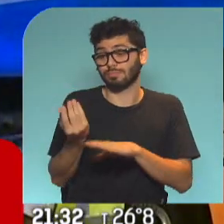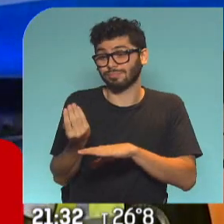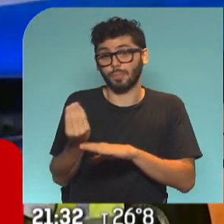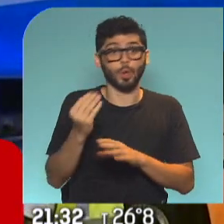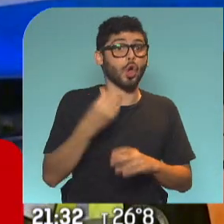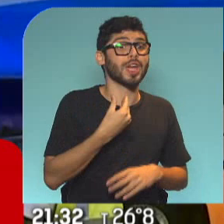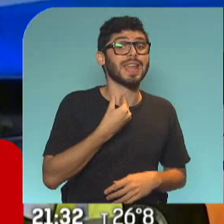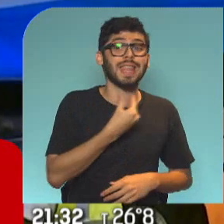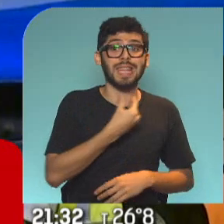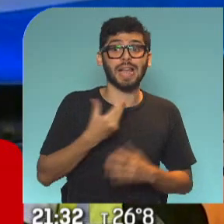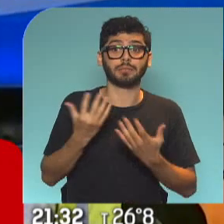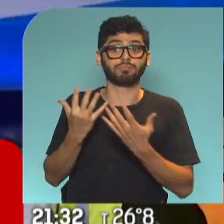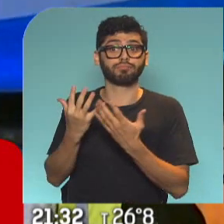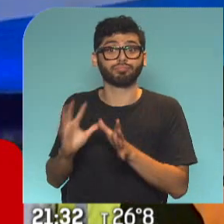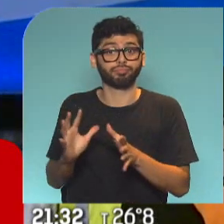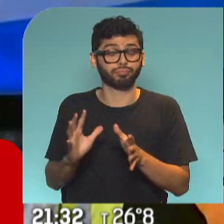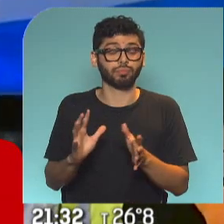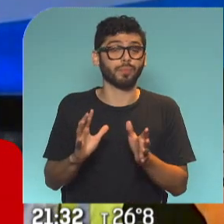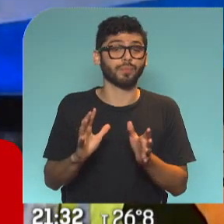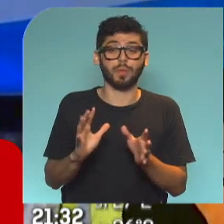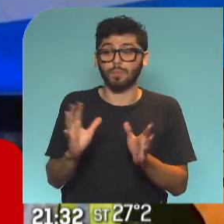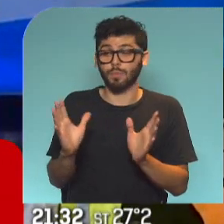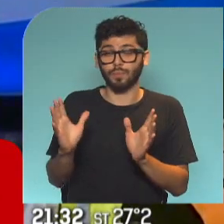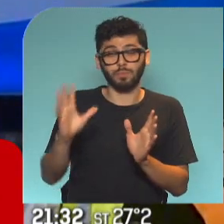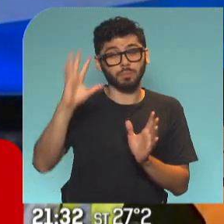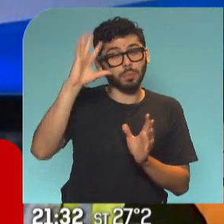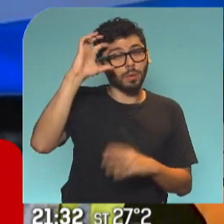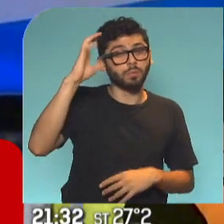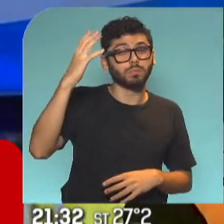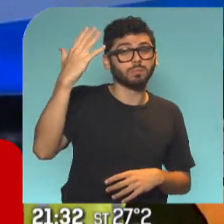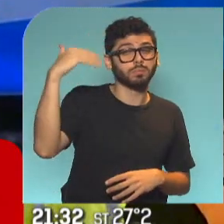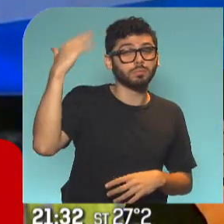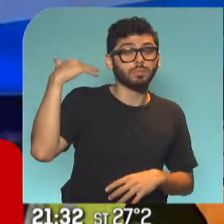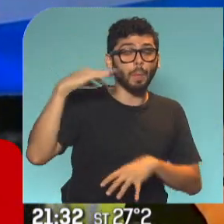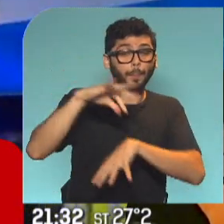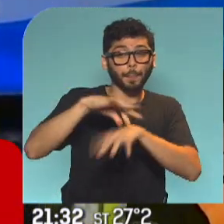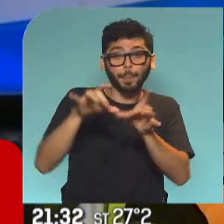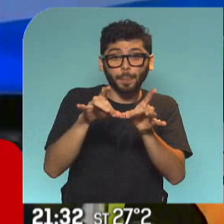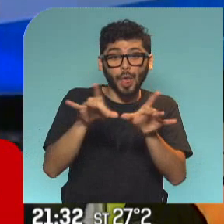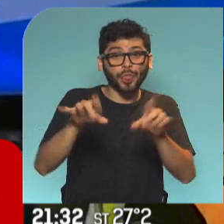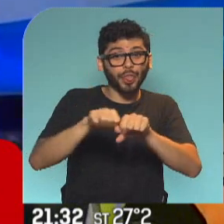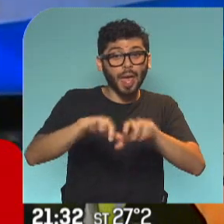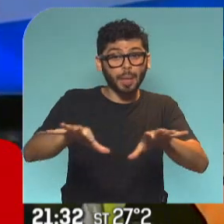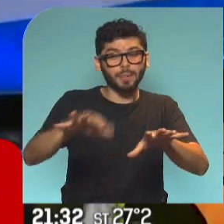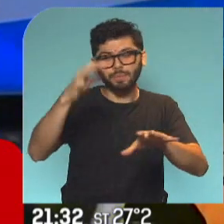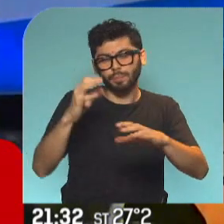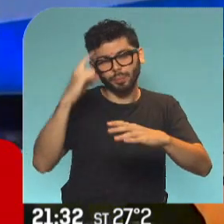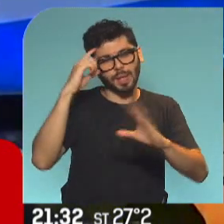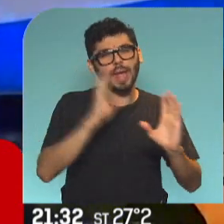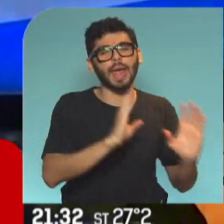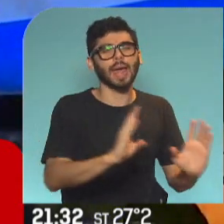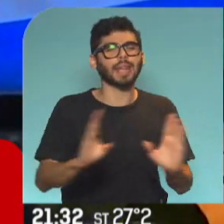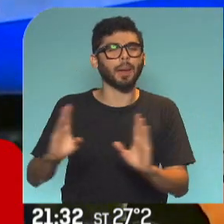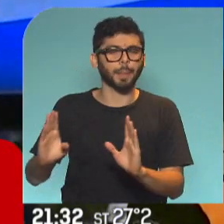salida de Ginés González García, en el inicio de la pandemia, cuando rápidamente, ustedes recuerdan que habría que dividirlo por etapas,